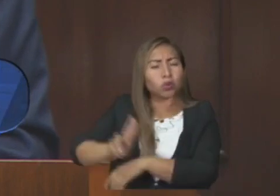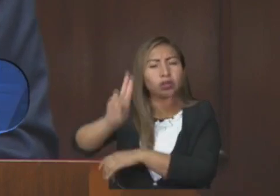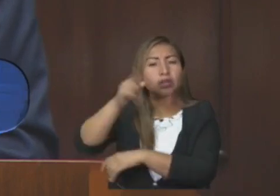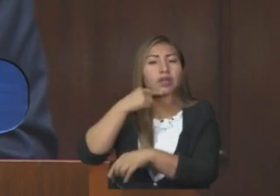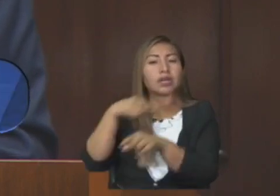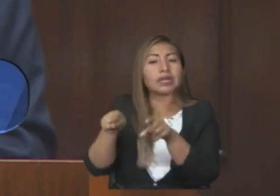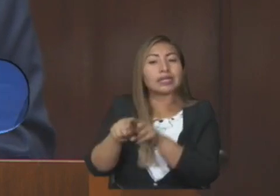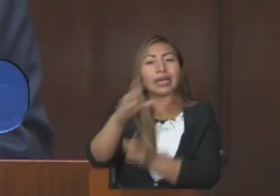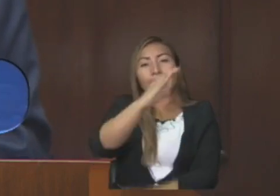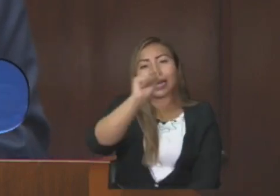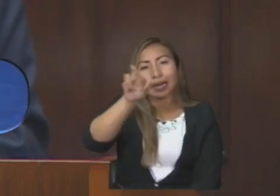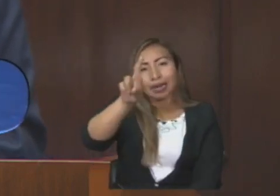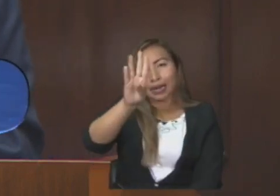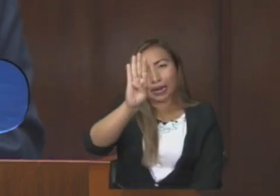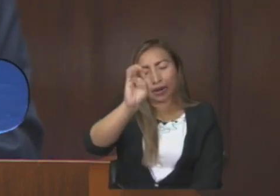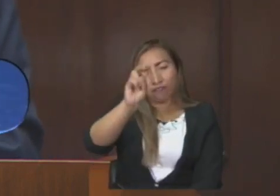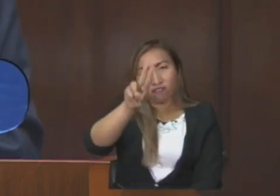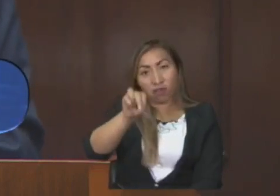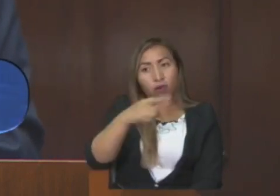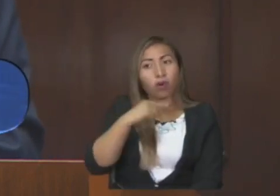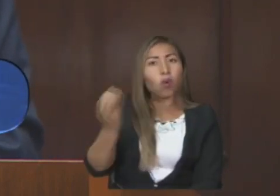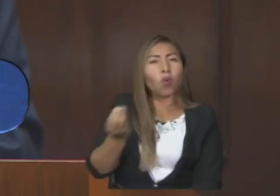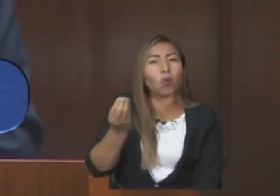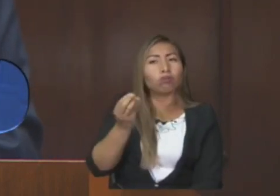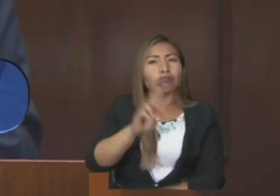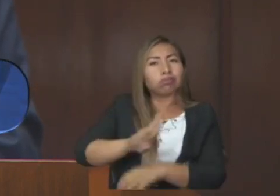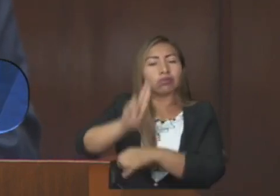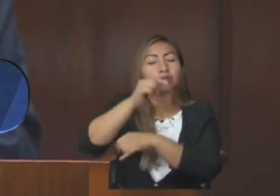dónde proviene dicho carbón?